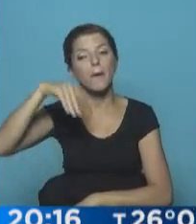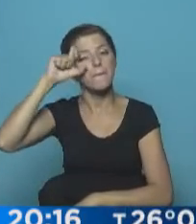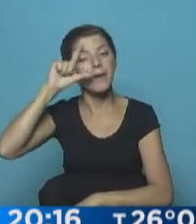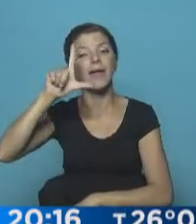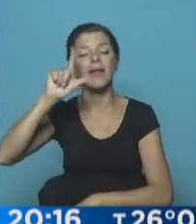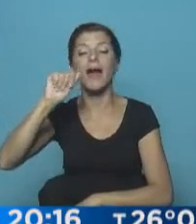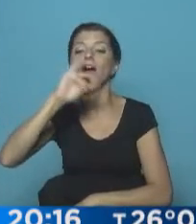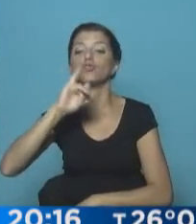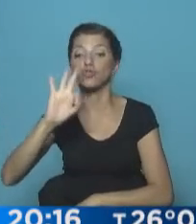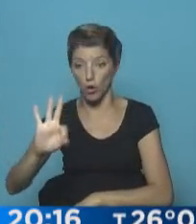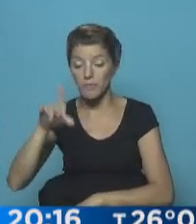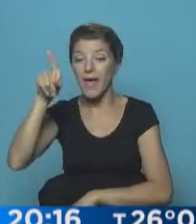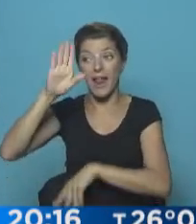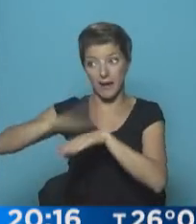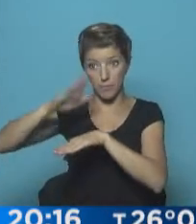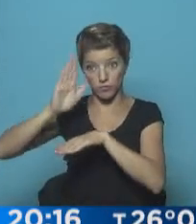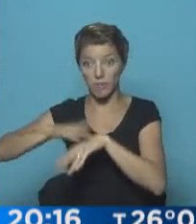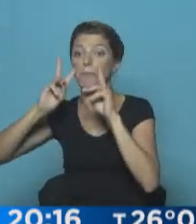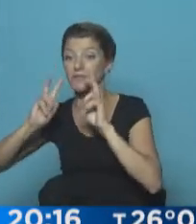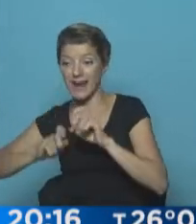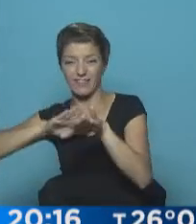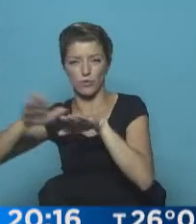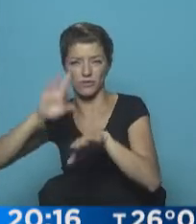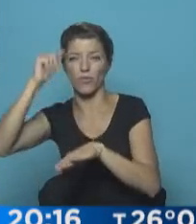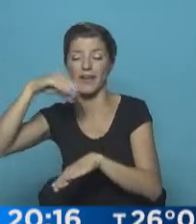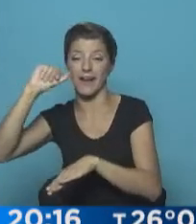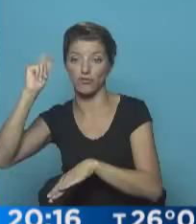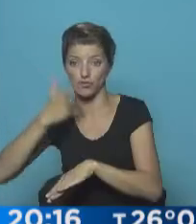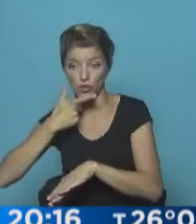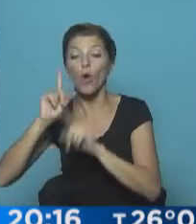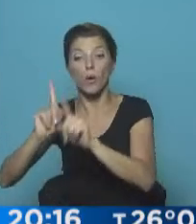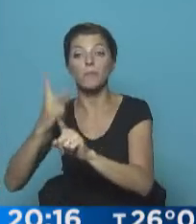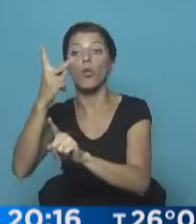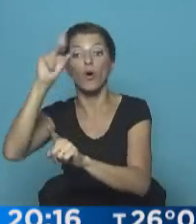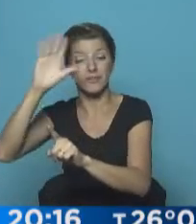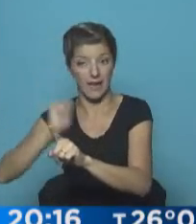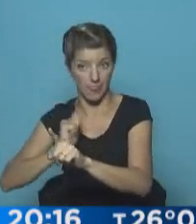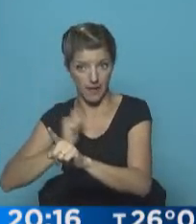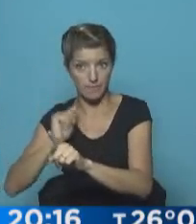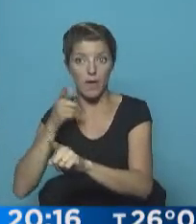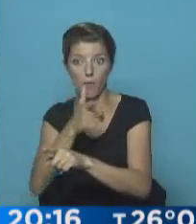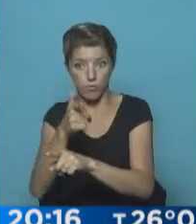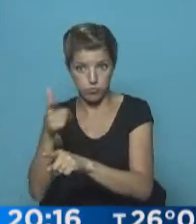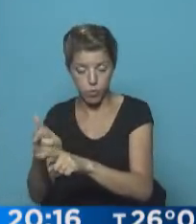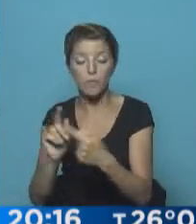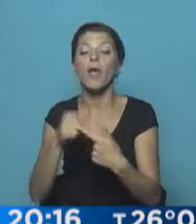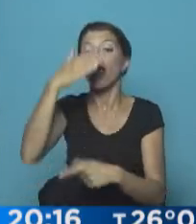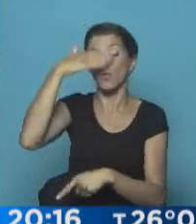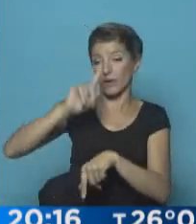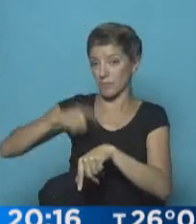la investigación por lo ocurrido en Ranchos, cuando balearon justamente a 2 gendarmes. Y además, en las últimas horas, Marcelo Melnik, uno de los